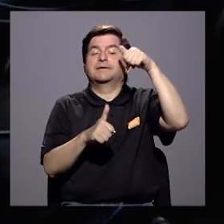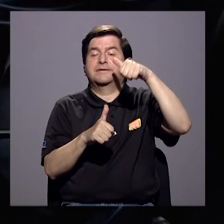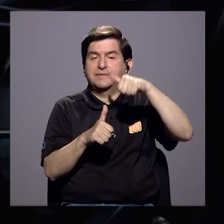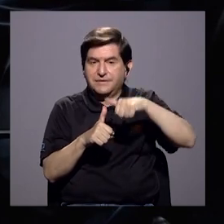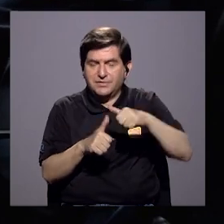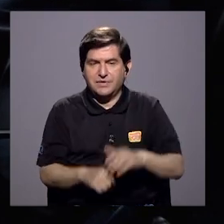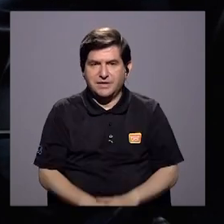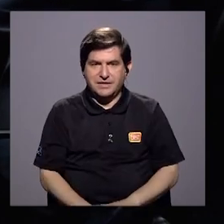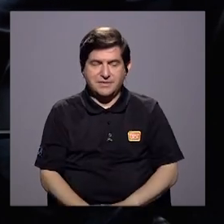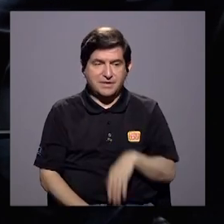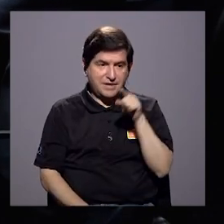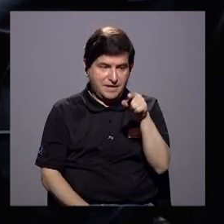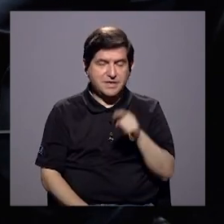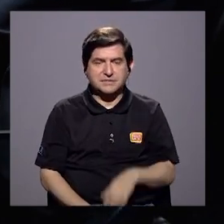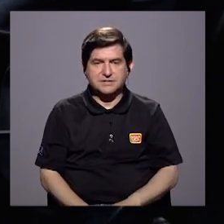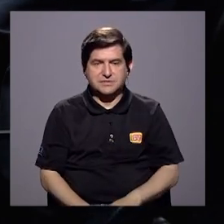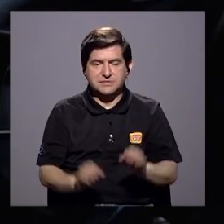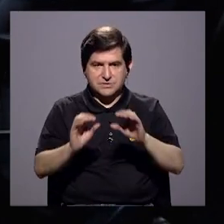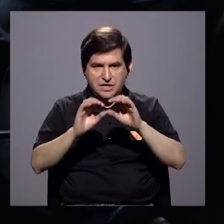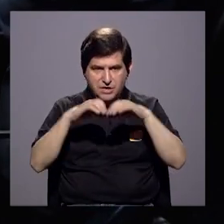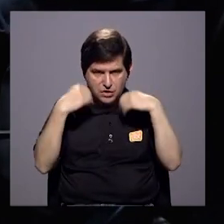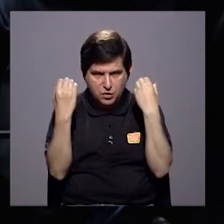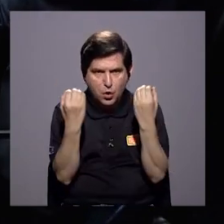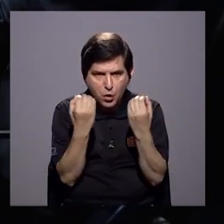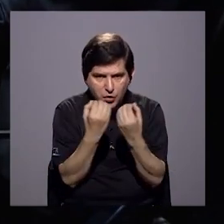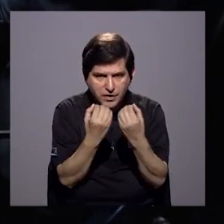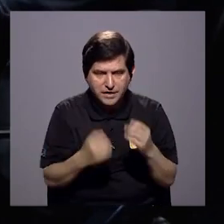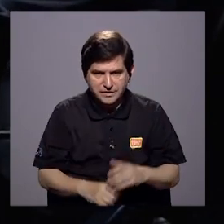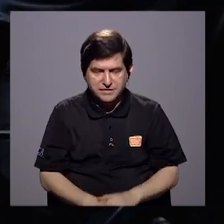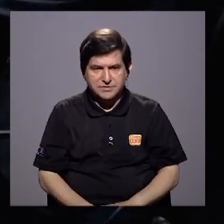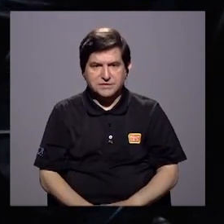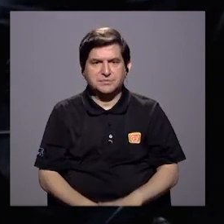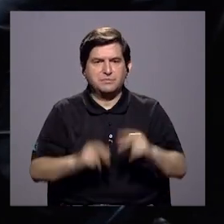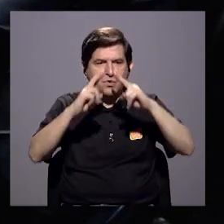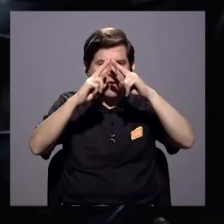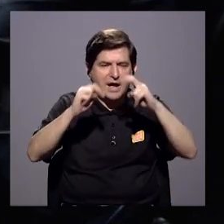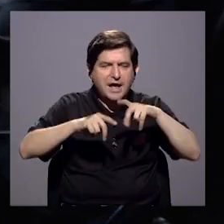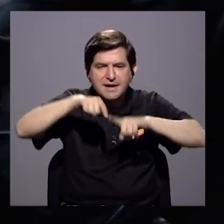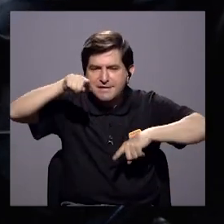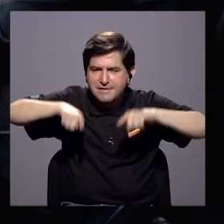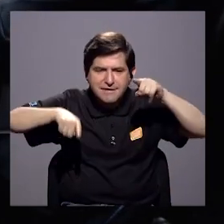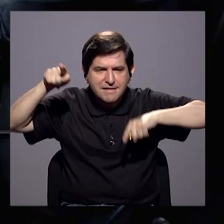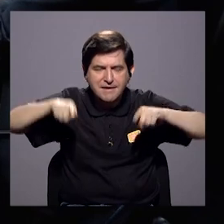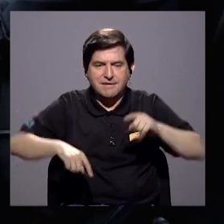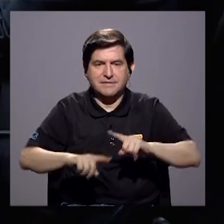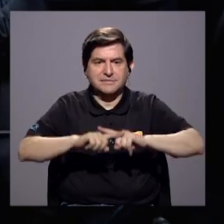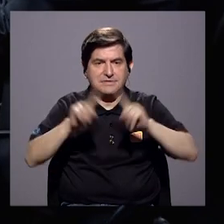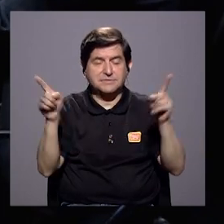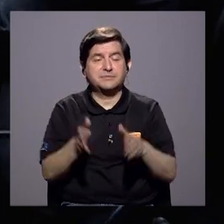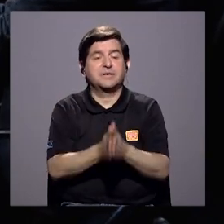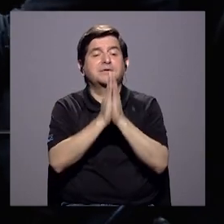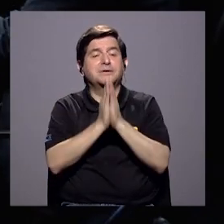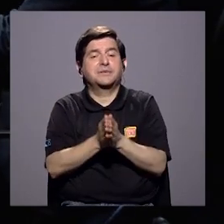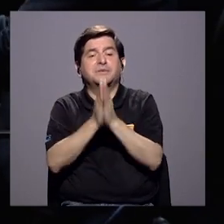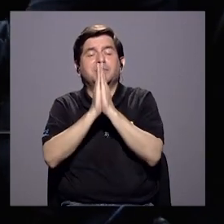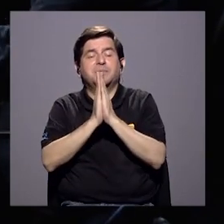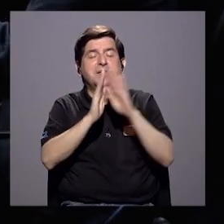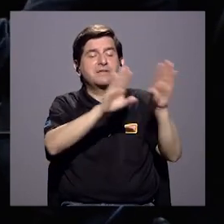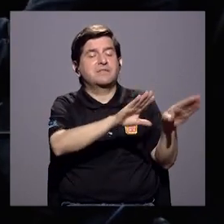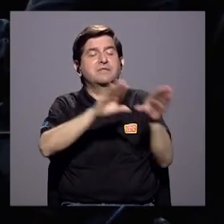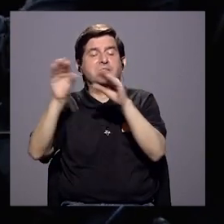lo padre un órgano que iba a hacer análisis de datos estadísticos sin embargo estaba solicitando